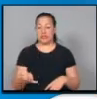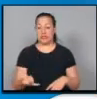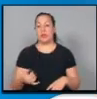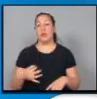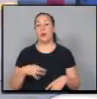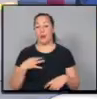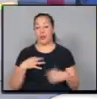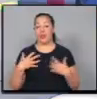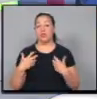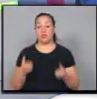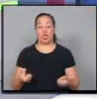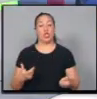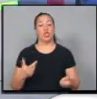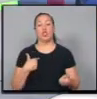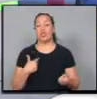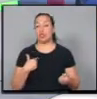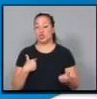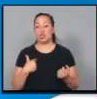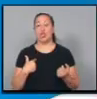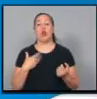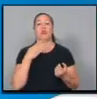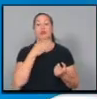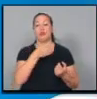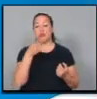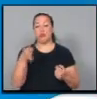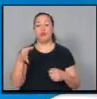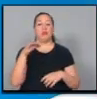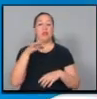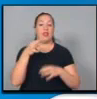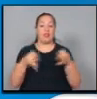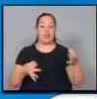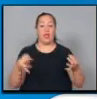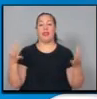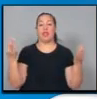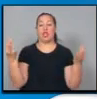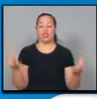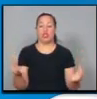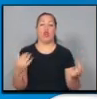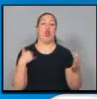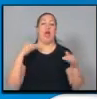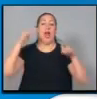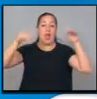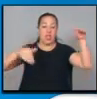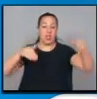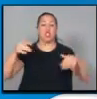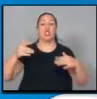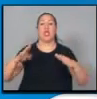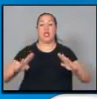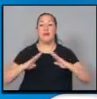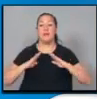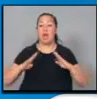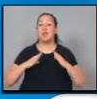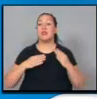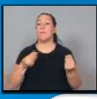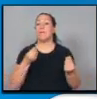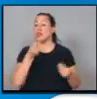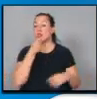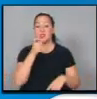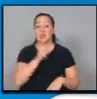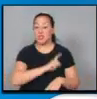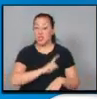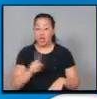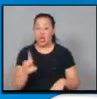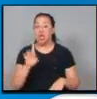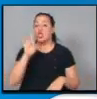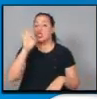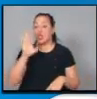vida sana, dice. Yo he recorrido nutricionistas, hago yoga, voy a natación, he hecho gimnasia, porque si no, tampoco, solo